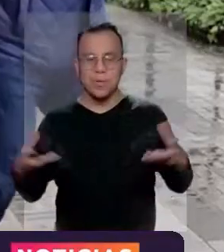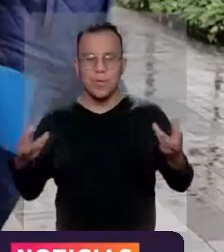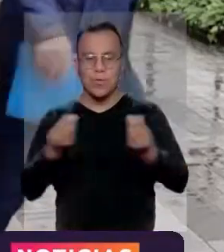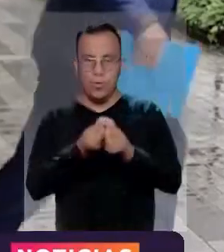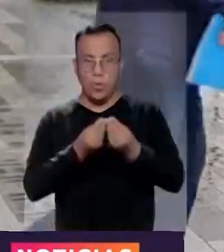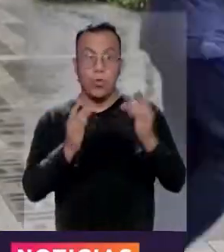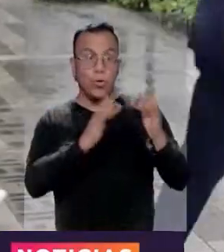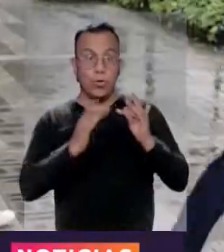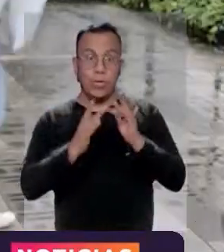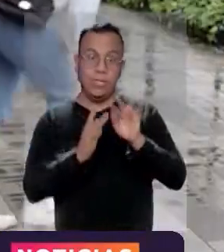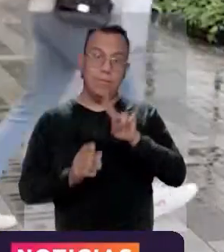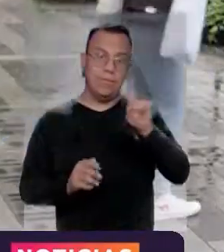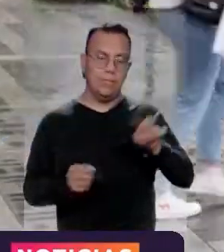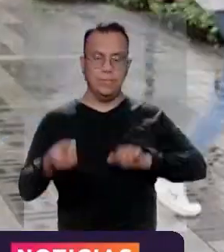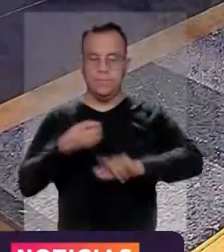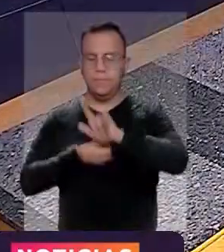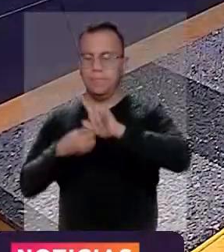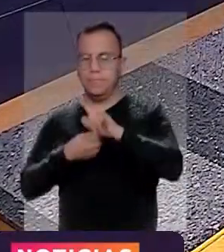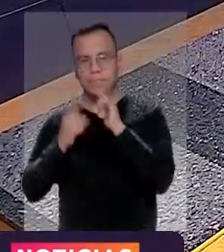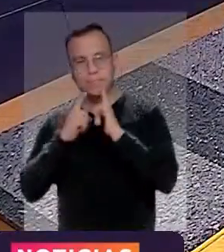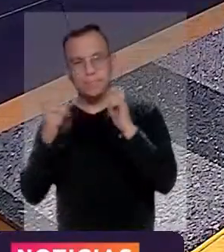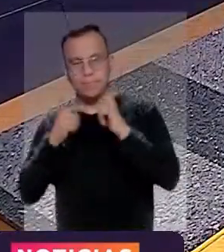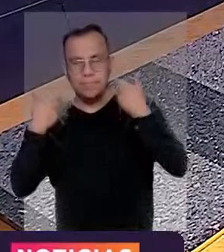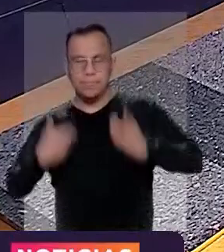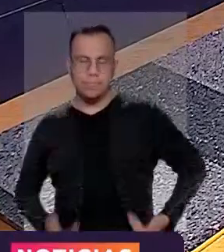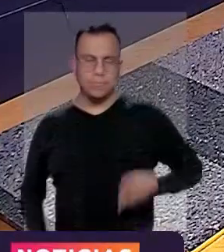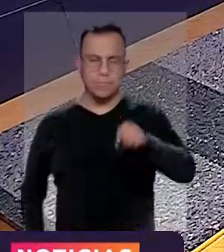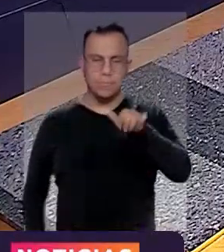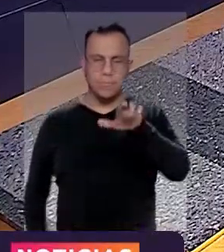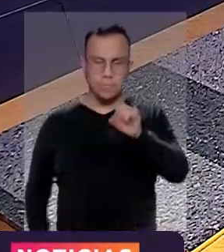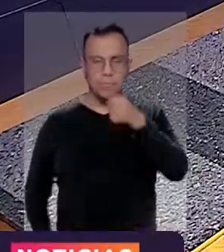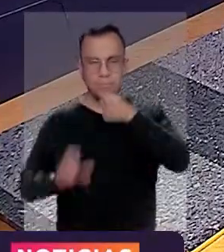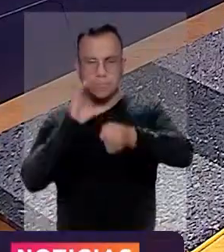el complejo Conecta 26 en la localidad de Engativá. Alejandro Rincón, Noticias Capital.